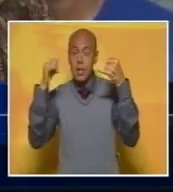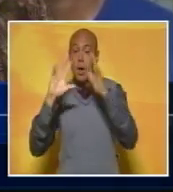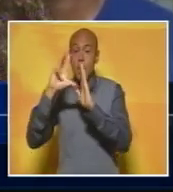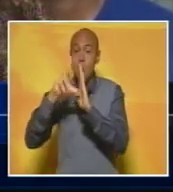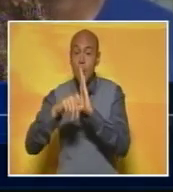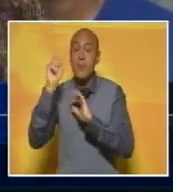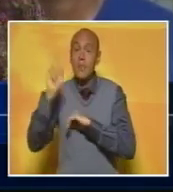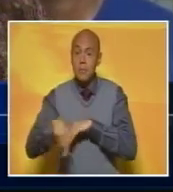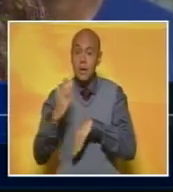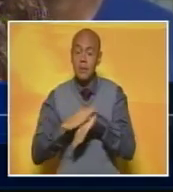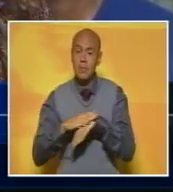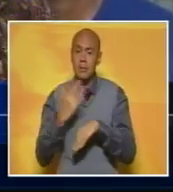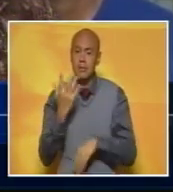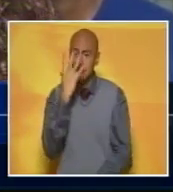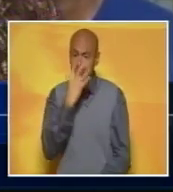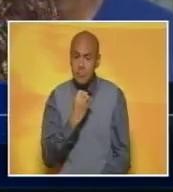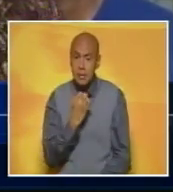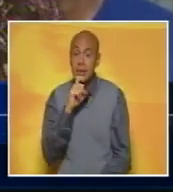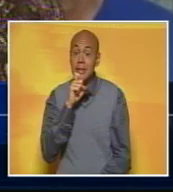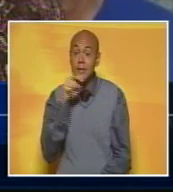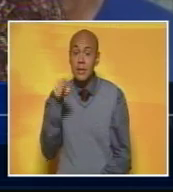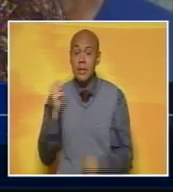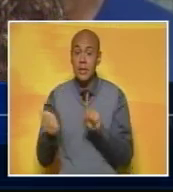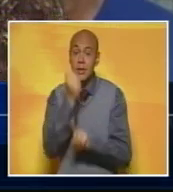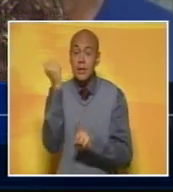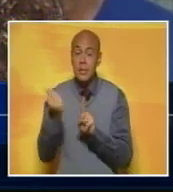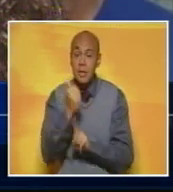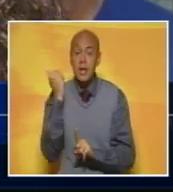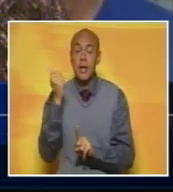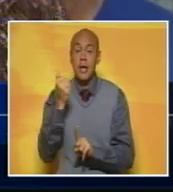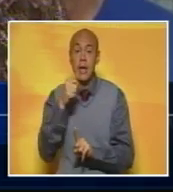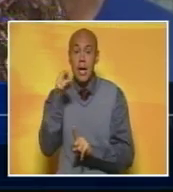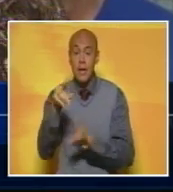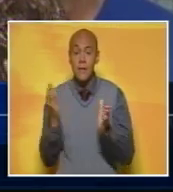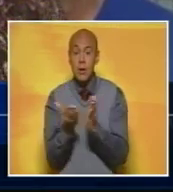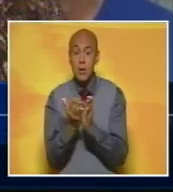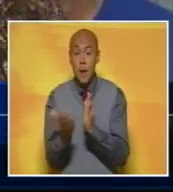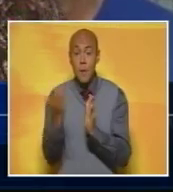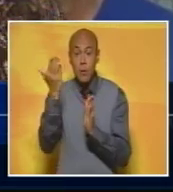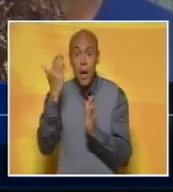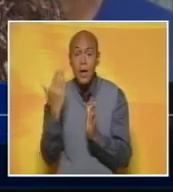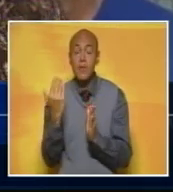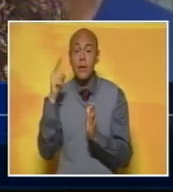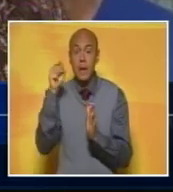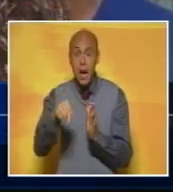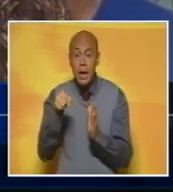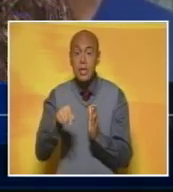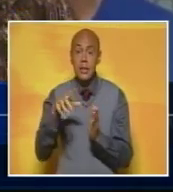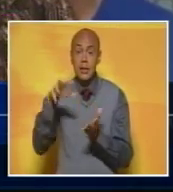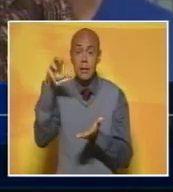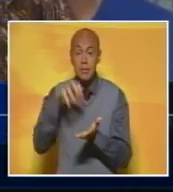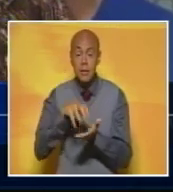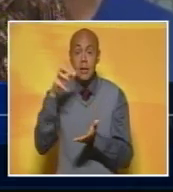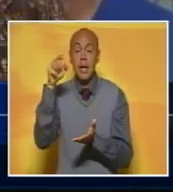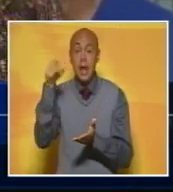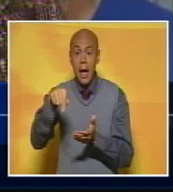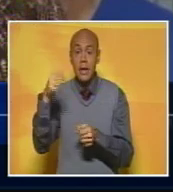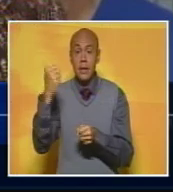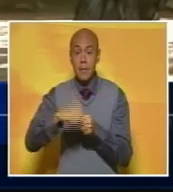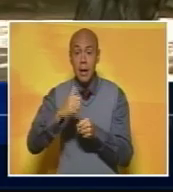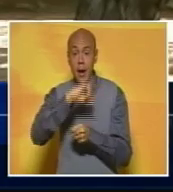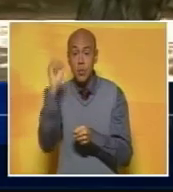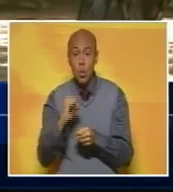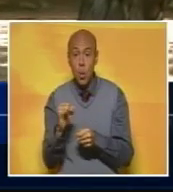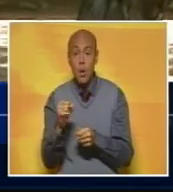cómo están acabando con la Facultad Experimental de Ciencias, una facultad tan importante en nuestra región, en nuestro